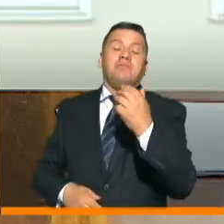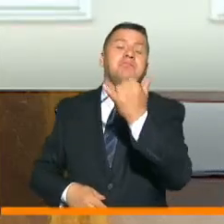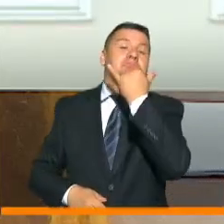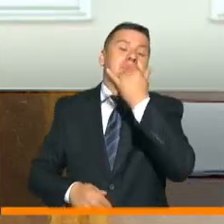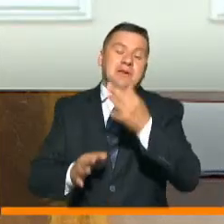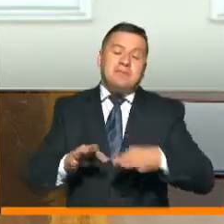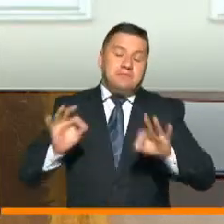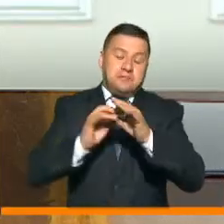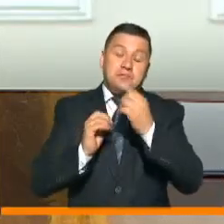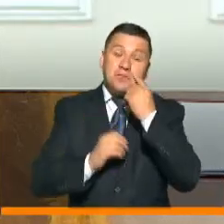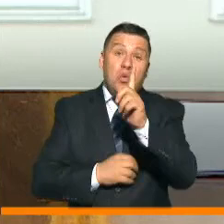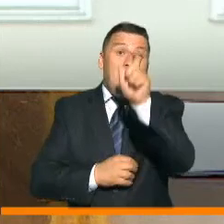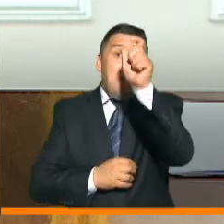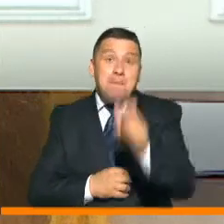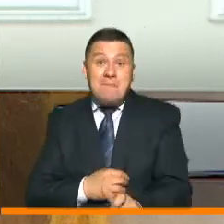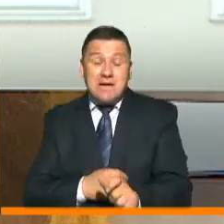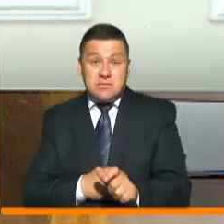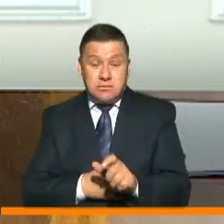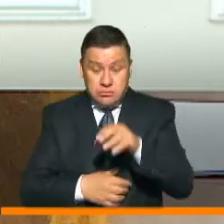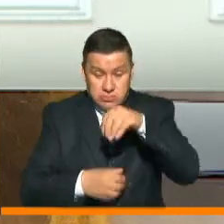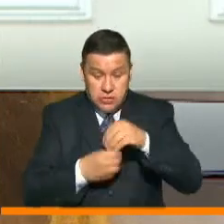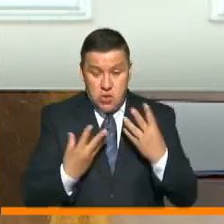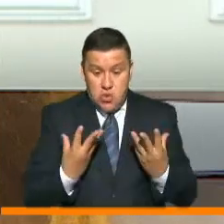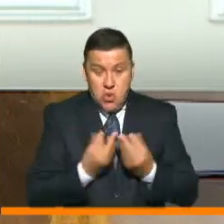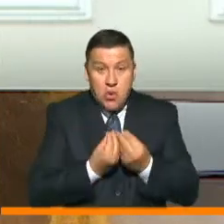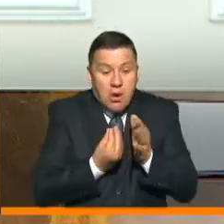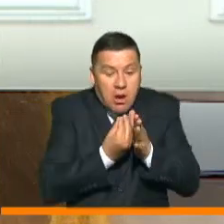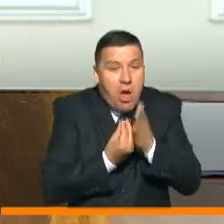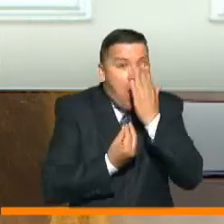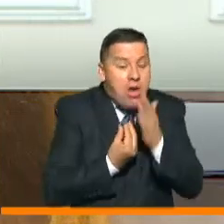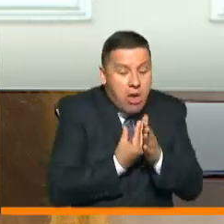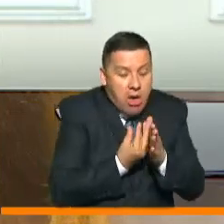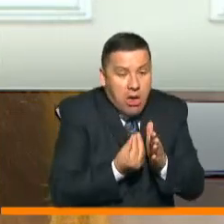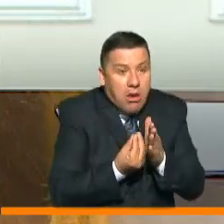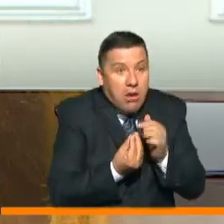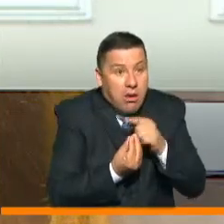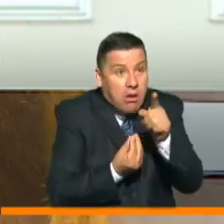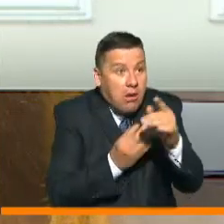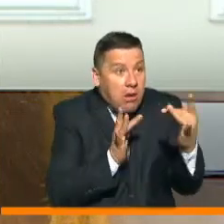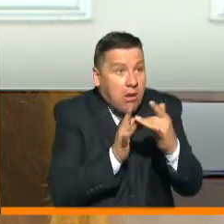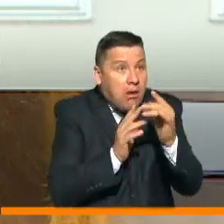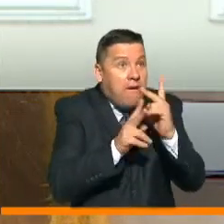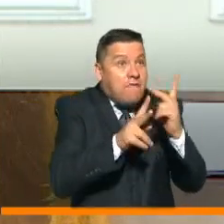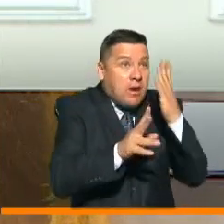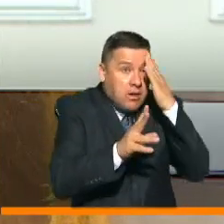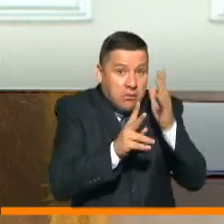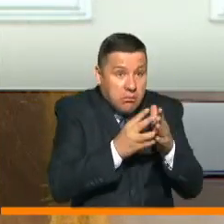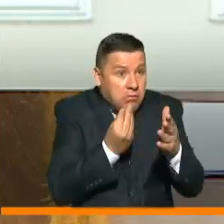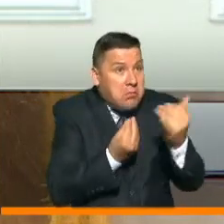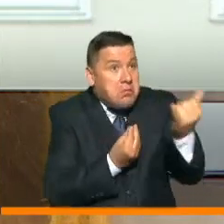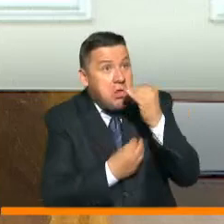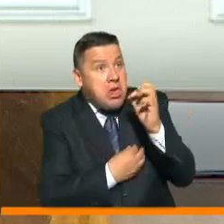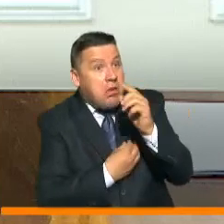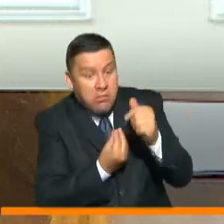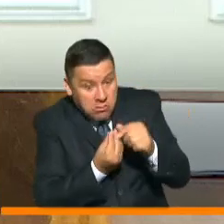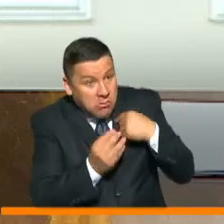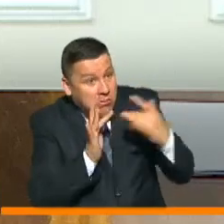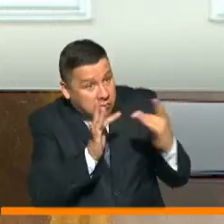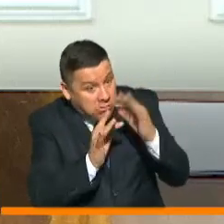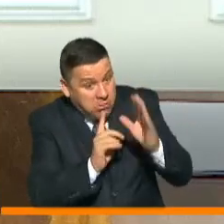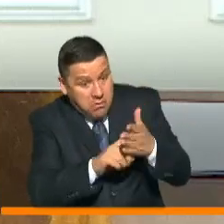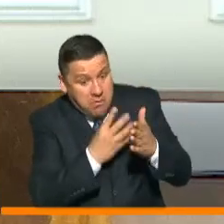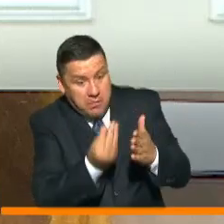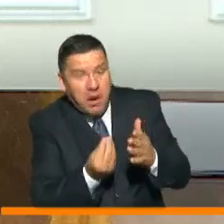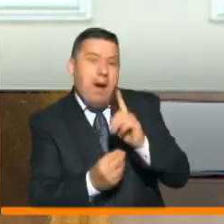que es importante es, si una persona está dentro del grupo etario del Plan Nacional de Vacunación en la etapa en la que va, no lo ha llamado la EPS, primer